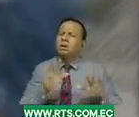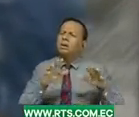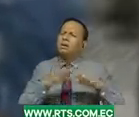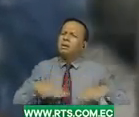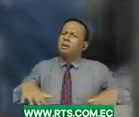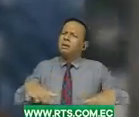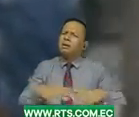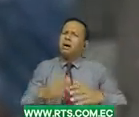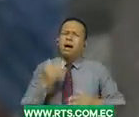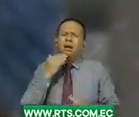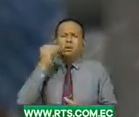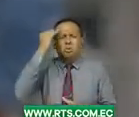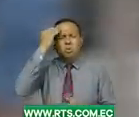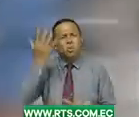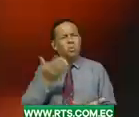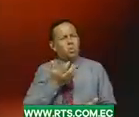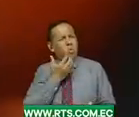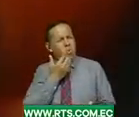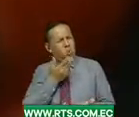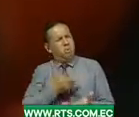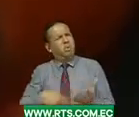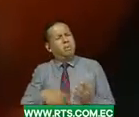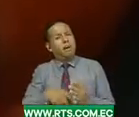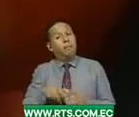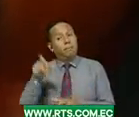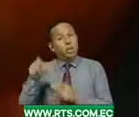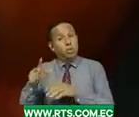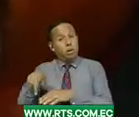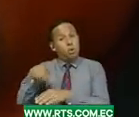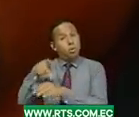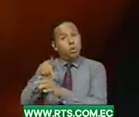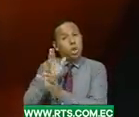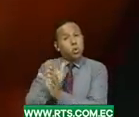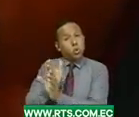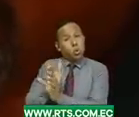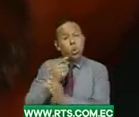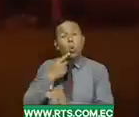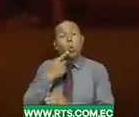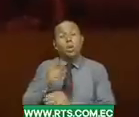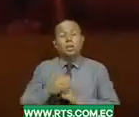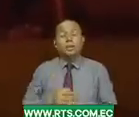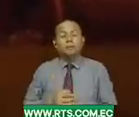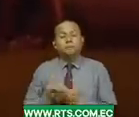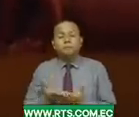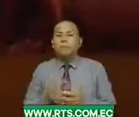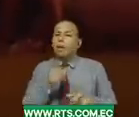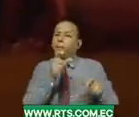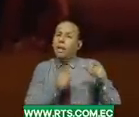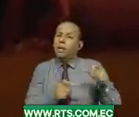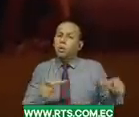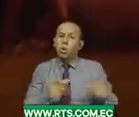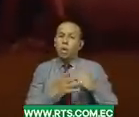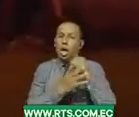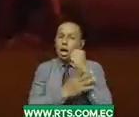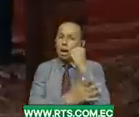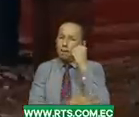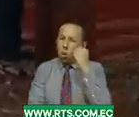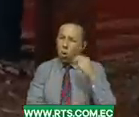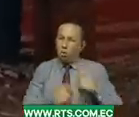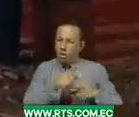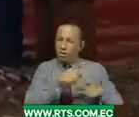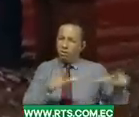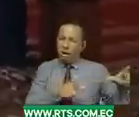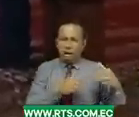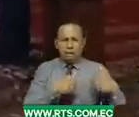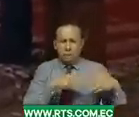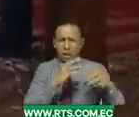comportamiento de los adultos, el sociólogo Javier Gutiérrez explica que para los habitantes de los sectores más conflictivos del país,